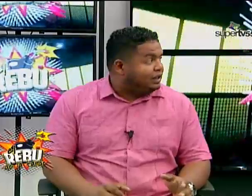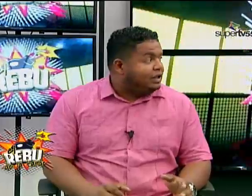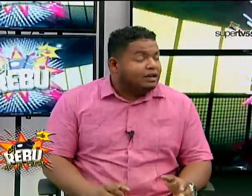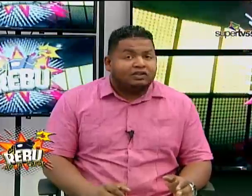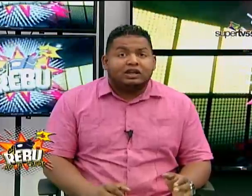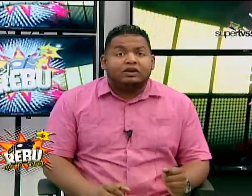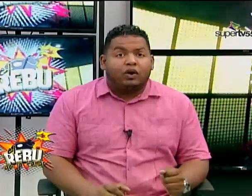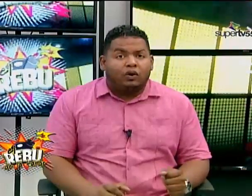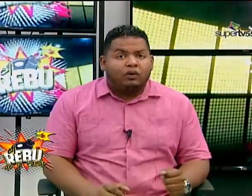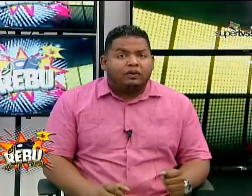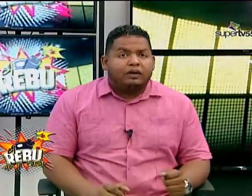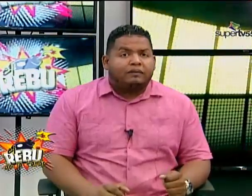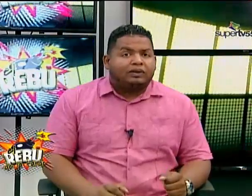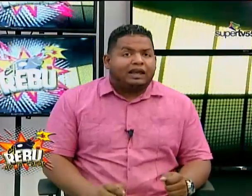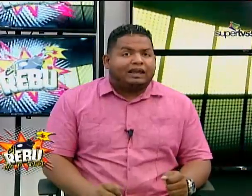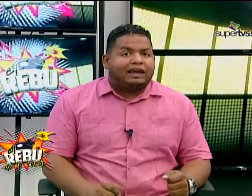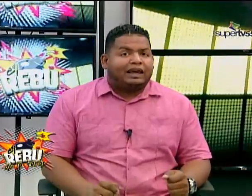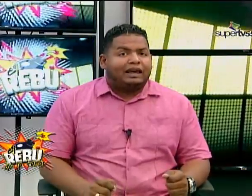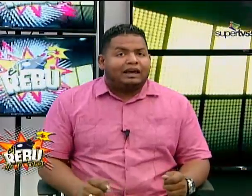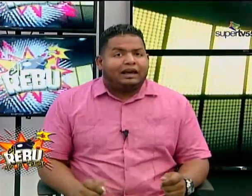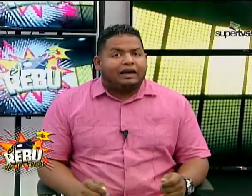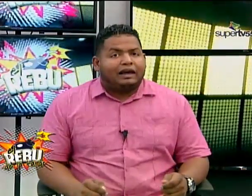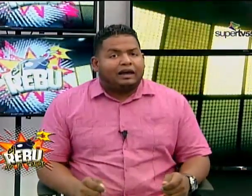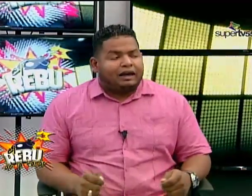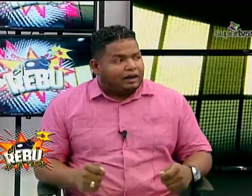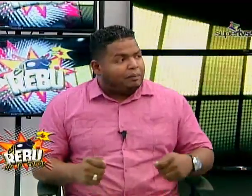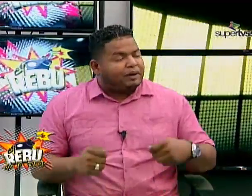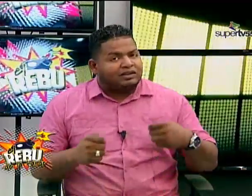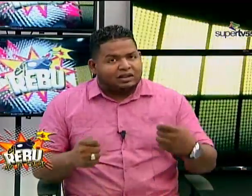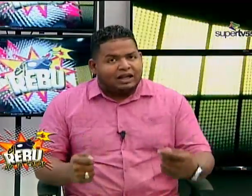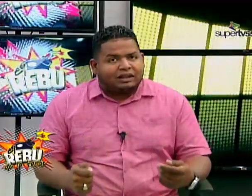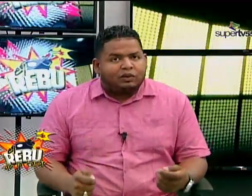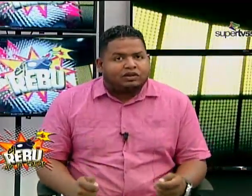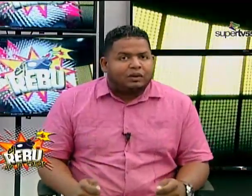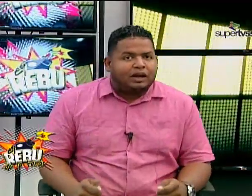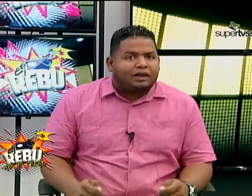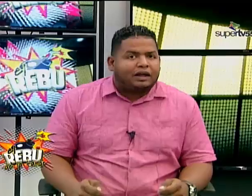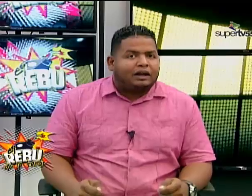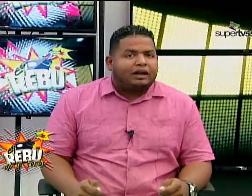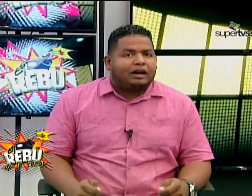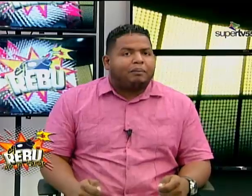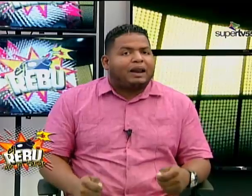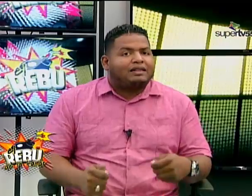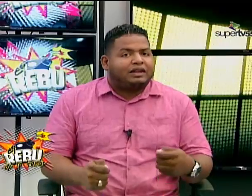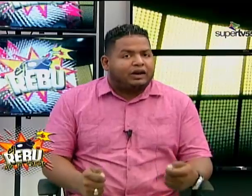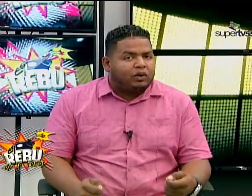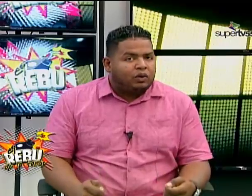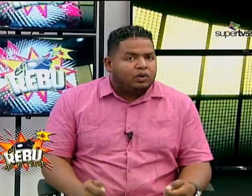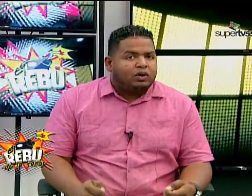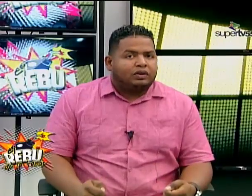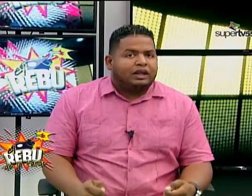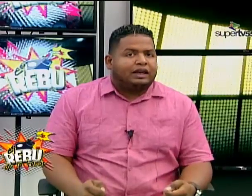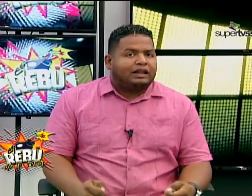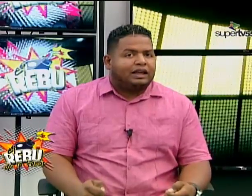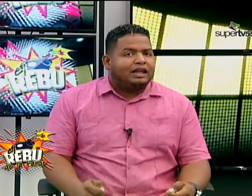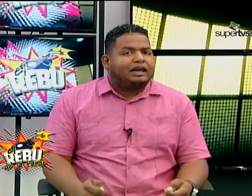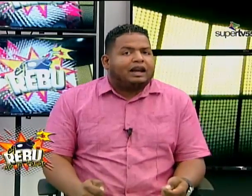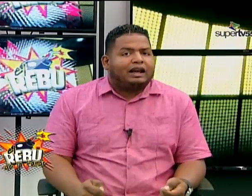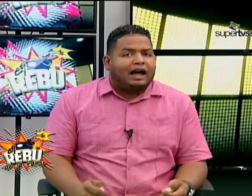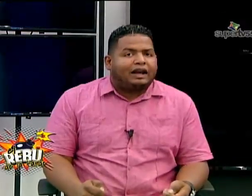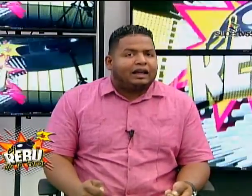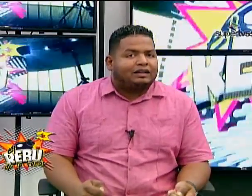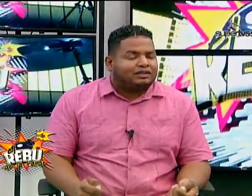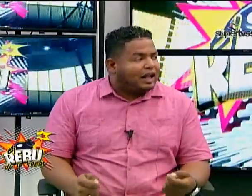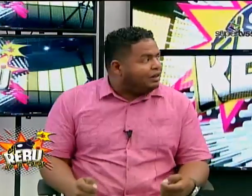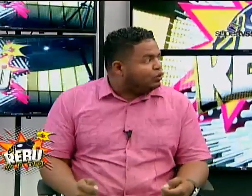Haití, sino de que el presidente Luis Abinader le planteó de que tienen que